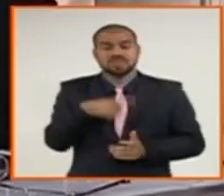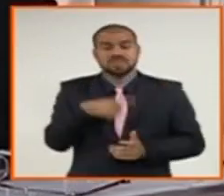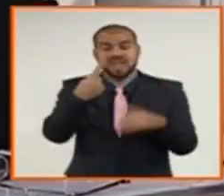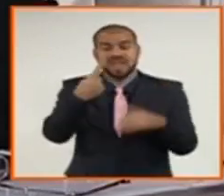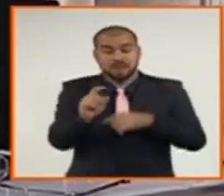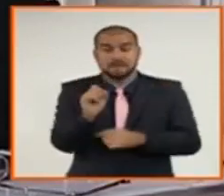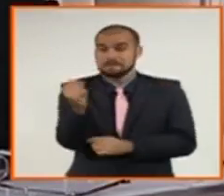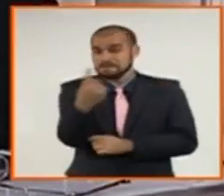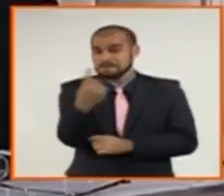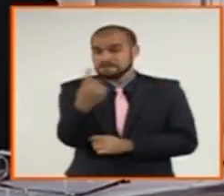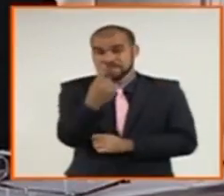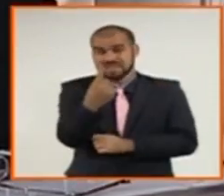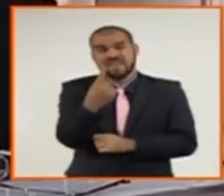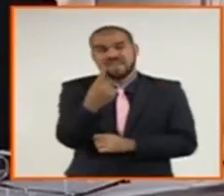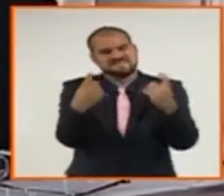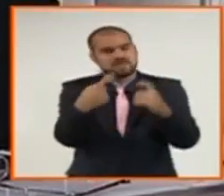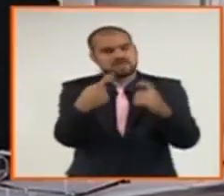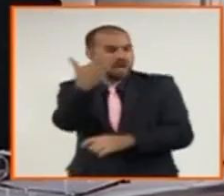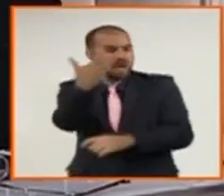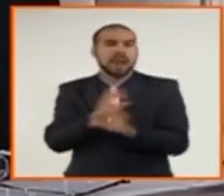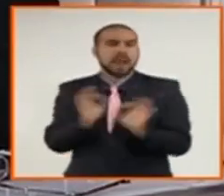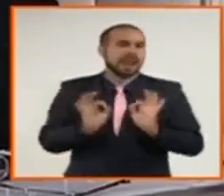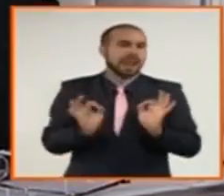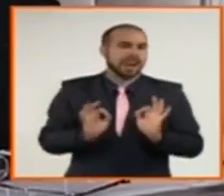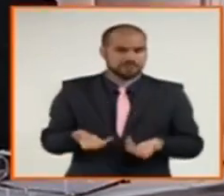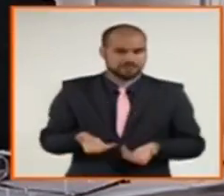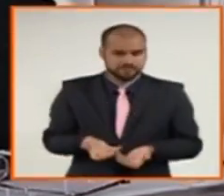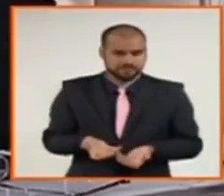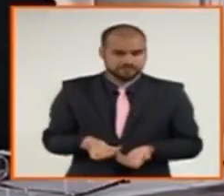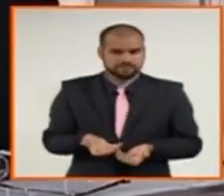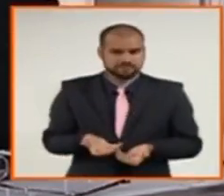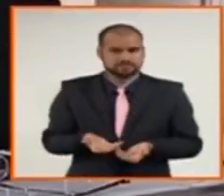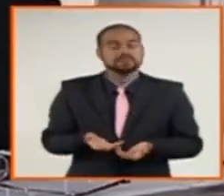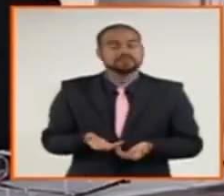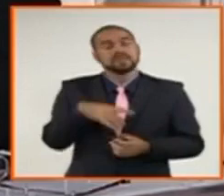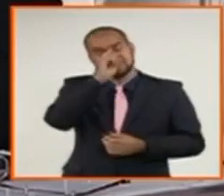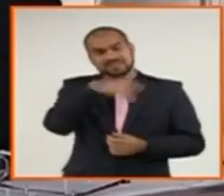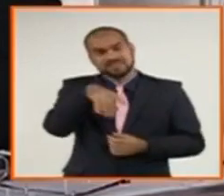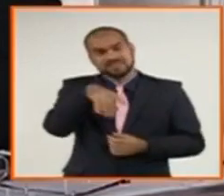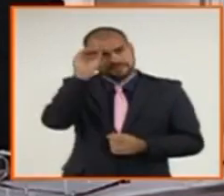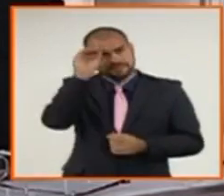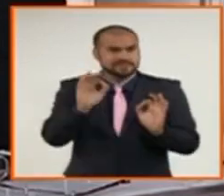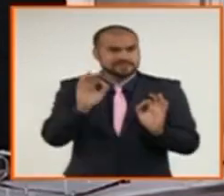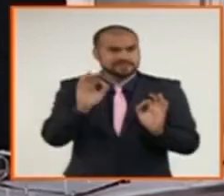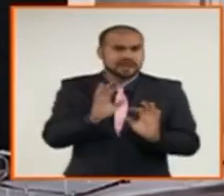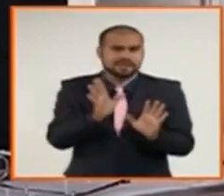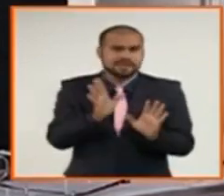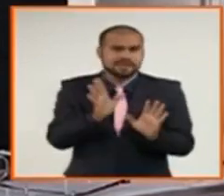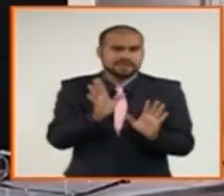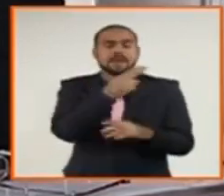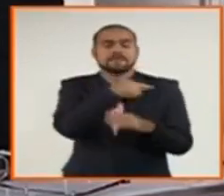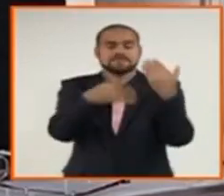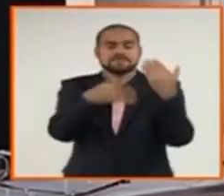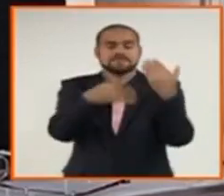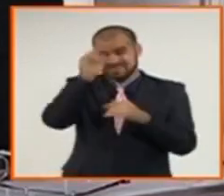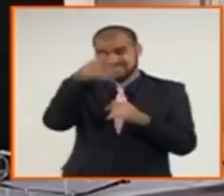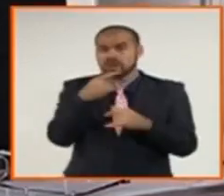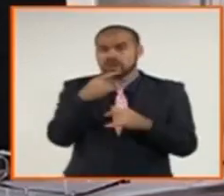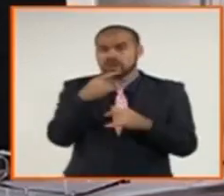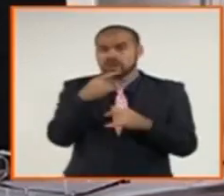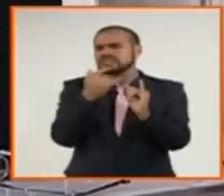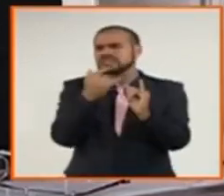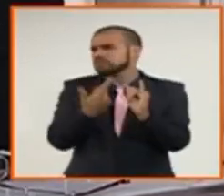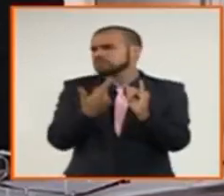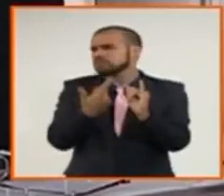estaría cubierto por la vacunación. Y los mismos datos, bueno, que nos ha compartido el Ministerio de Salud Pública, bueno, sugieren la necesidad